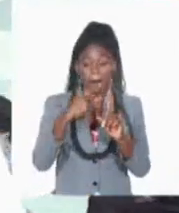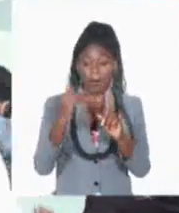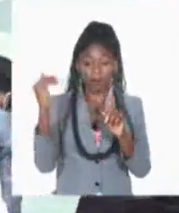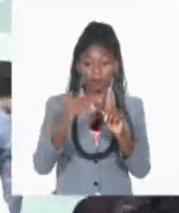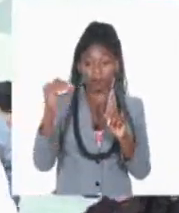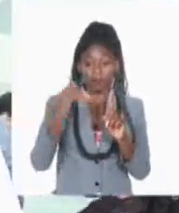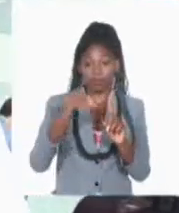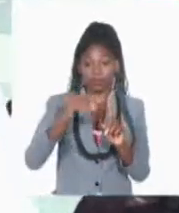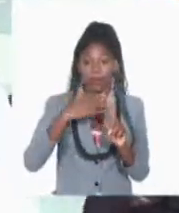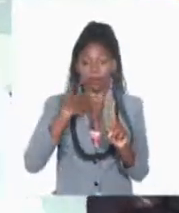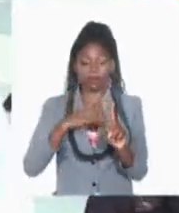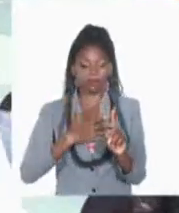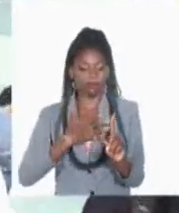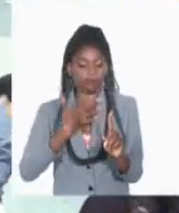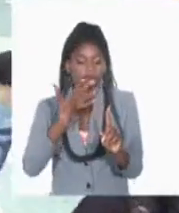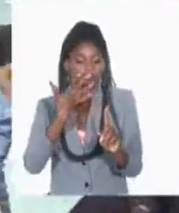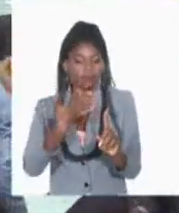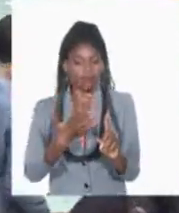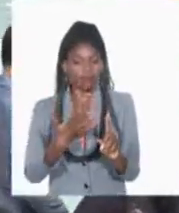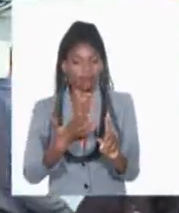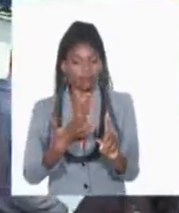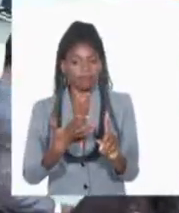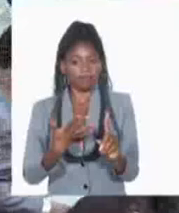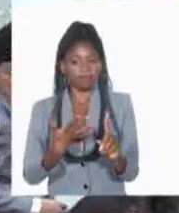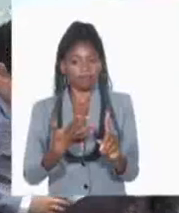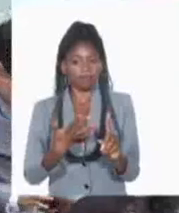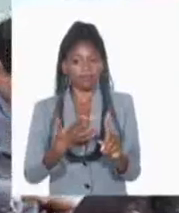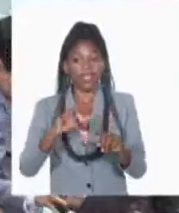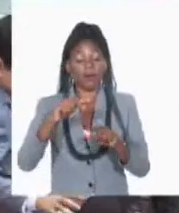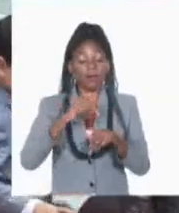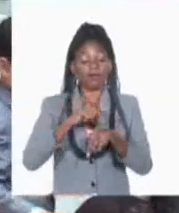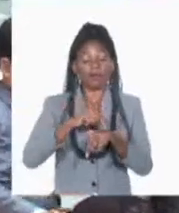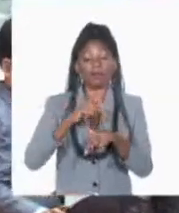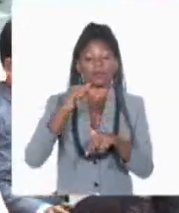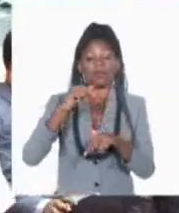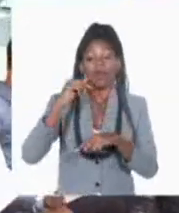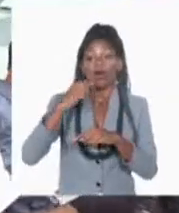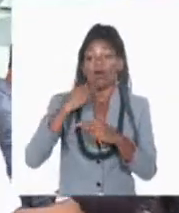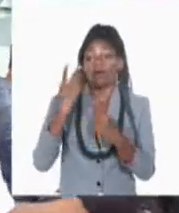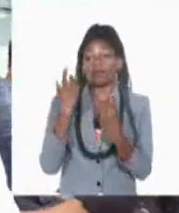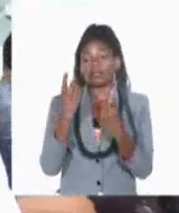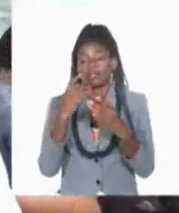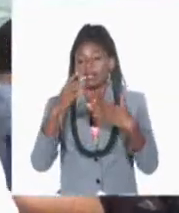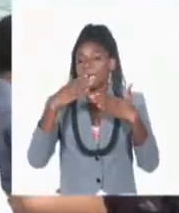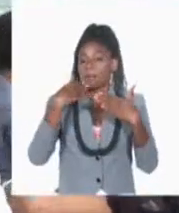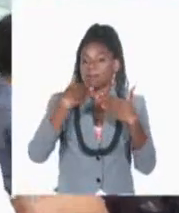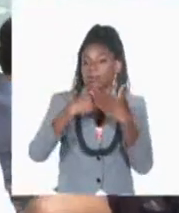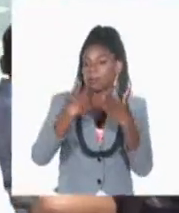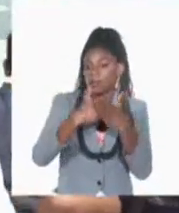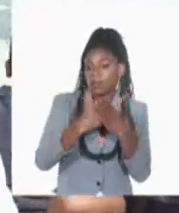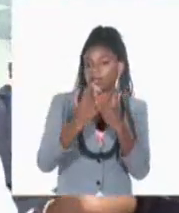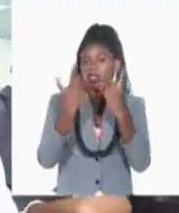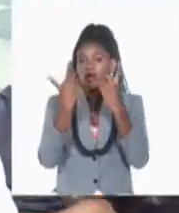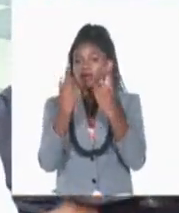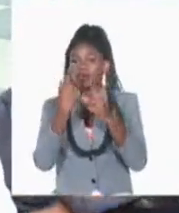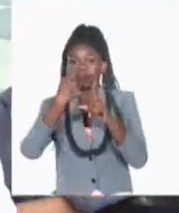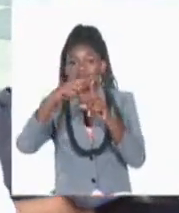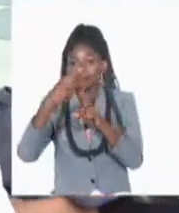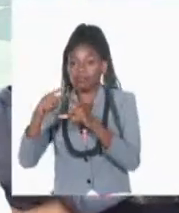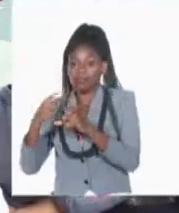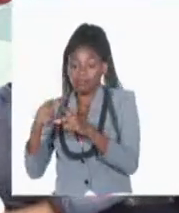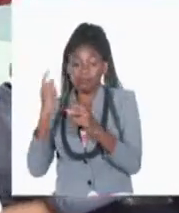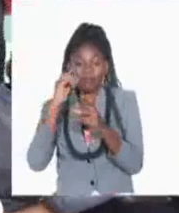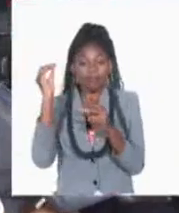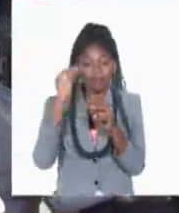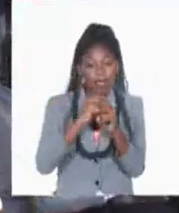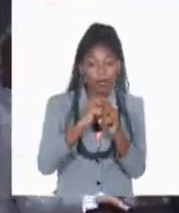ponen lo mejor de sí, aún en circunstancias tan adversas desde el punto de vista material, pero eso muestra justamente que lo